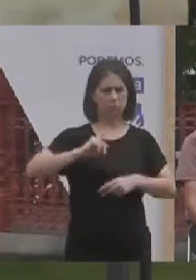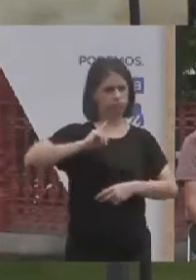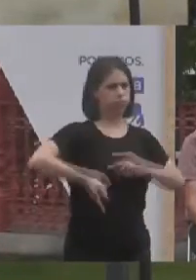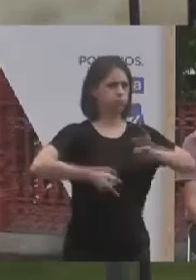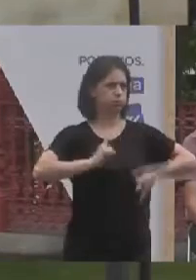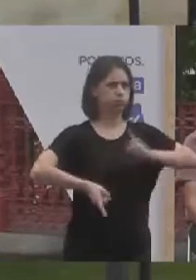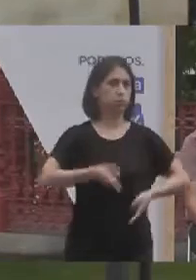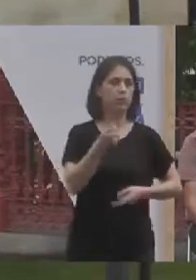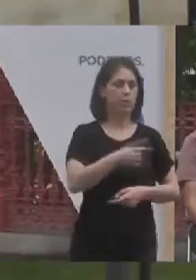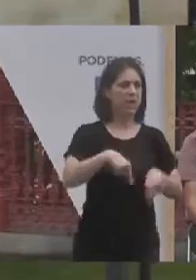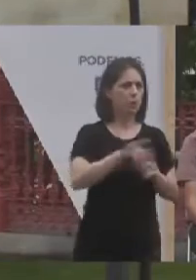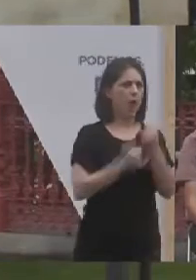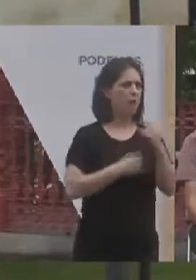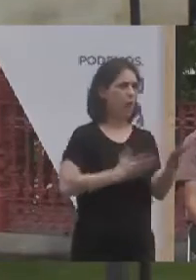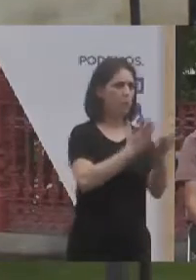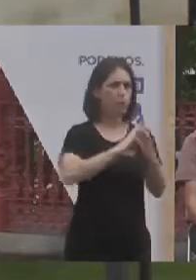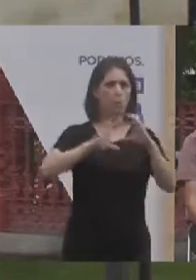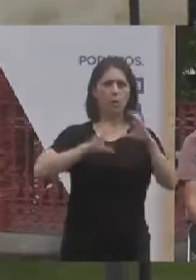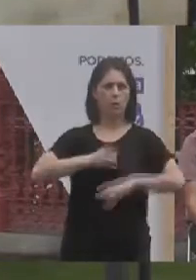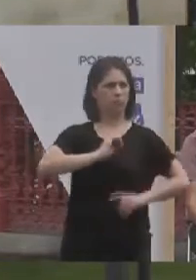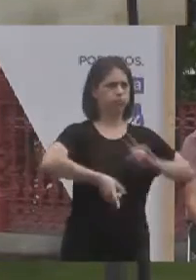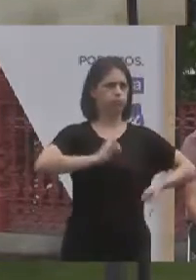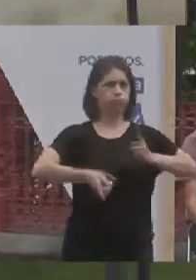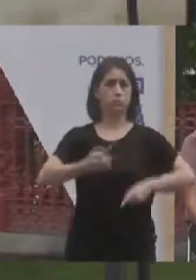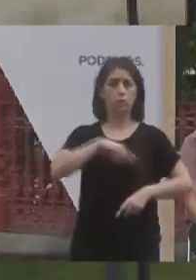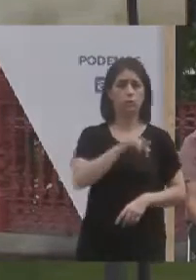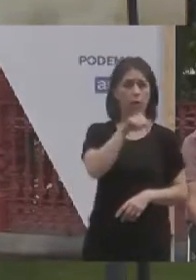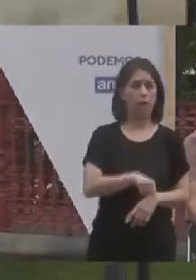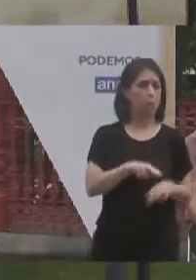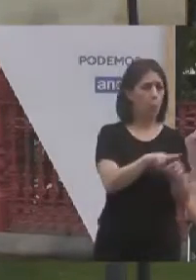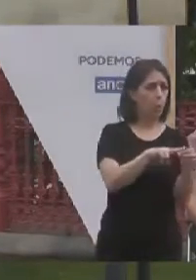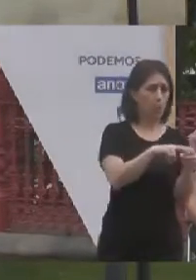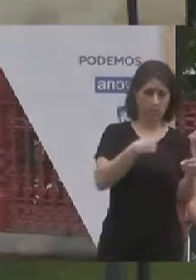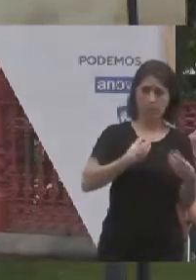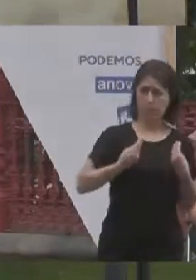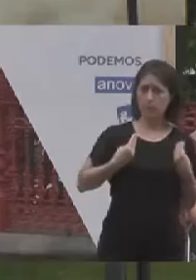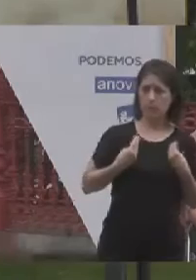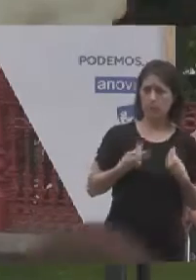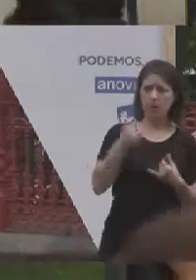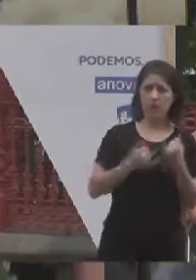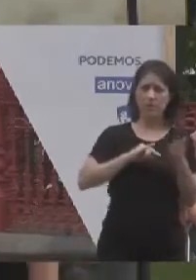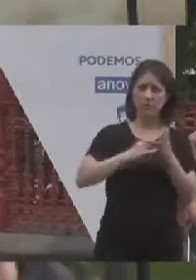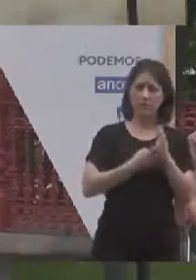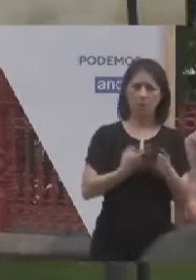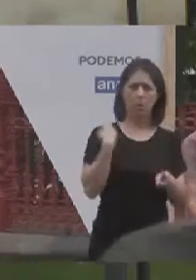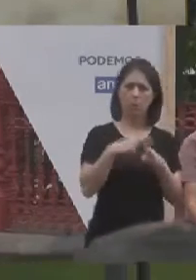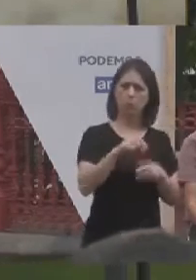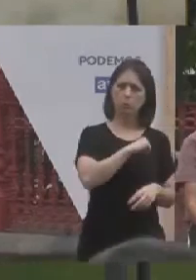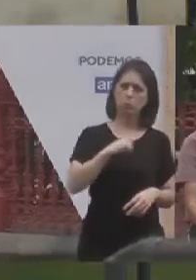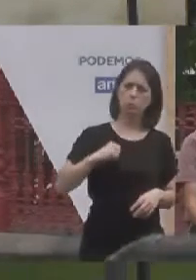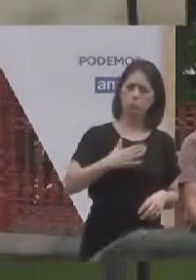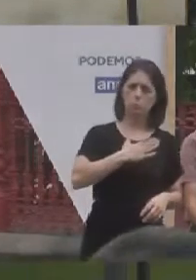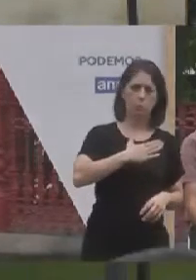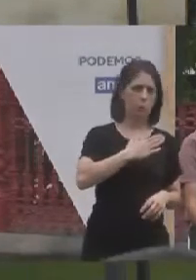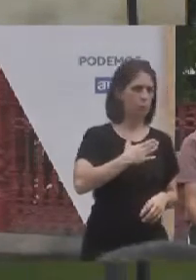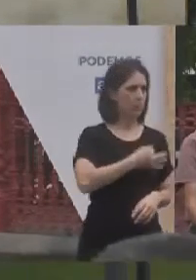Fálase de dominación dos medios de comunicación. Ben, pois nós vivimos nunha provincia onde ten un sistema político propio, non? E